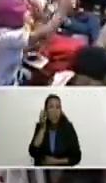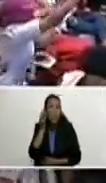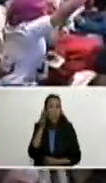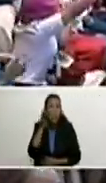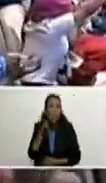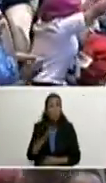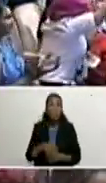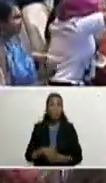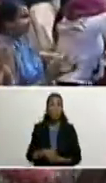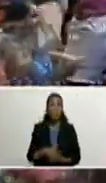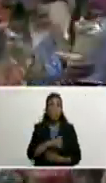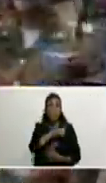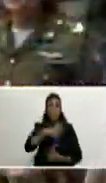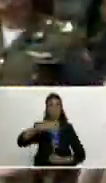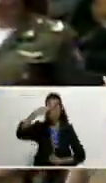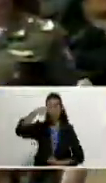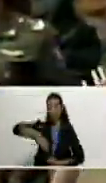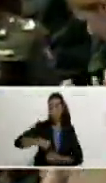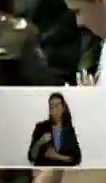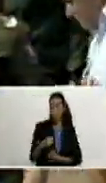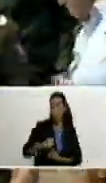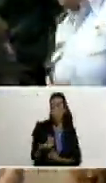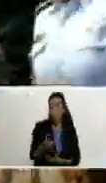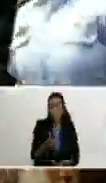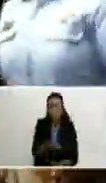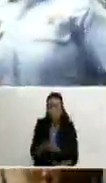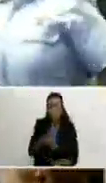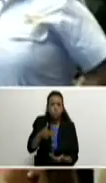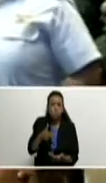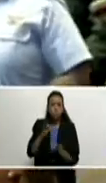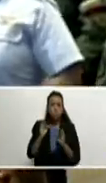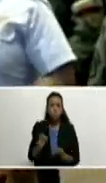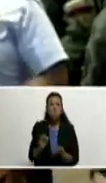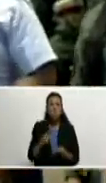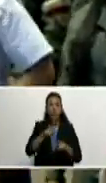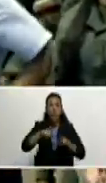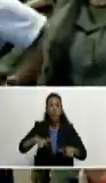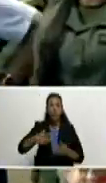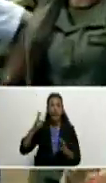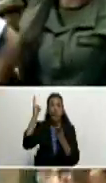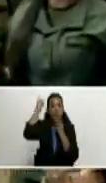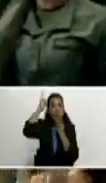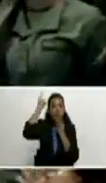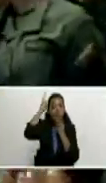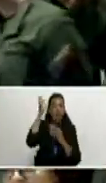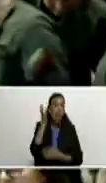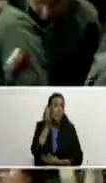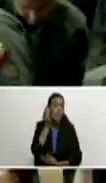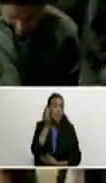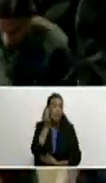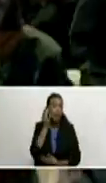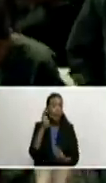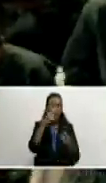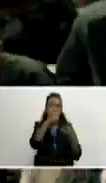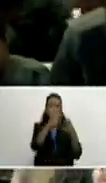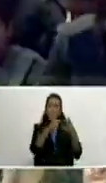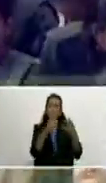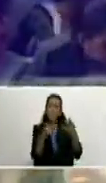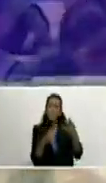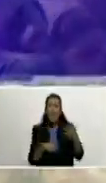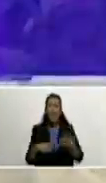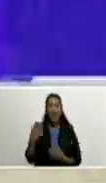mujeres de uniforme y de armas, a la mujer indígena, a la